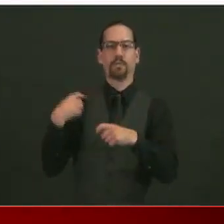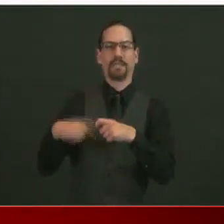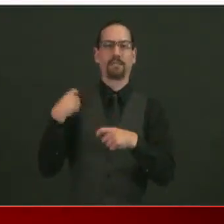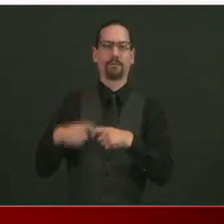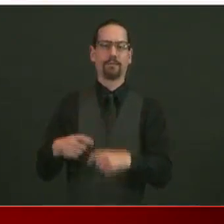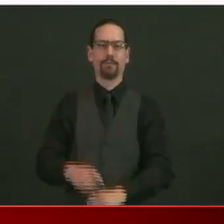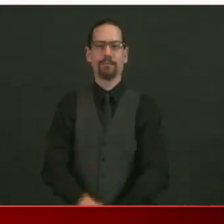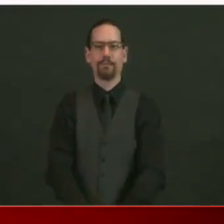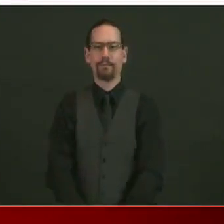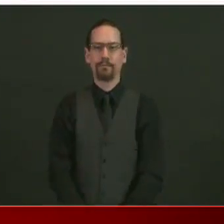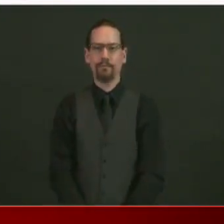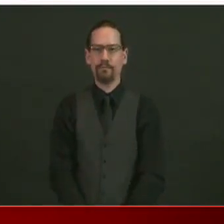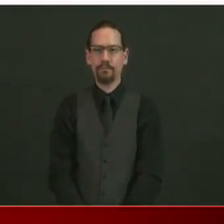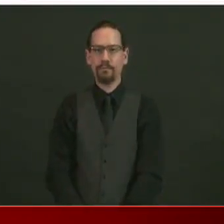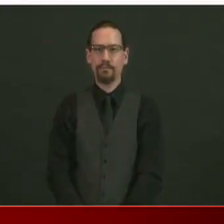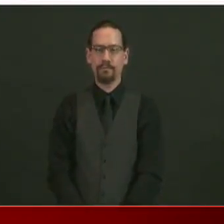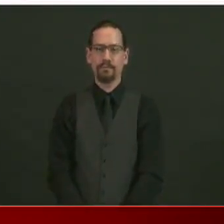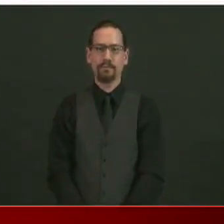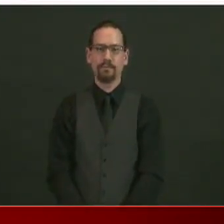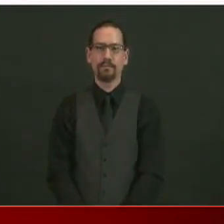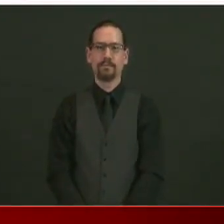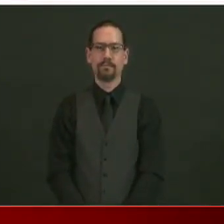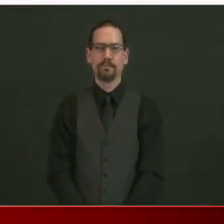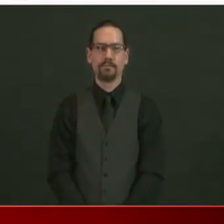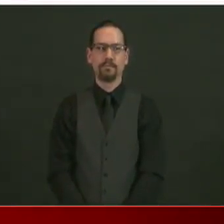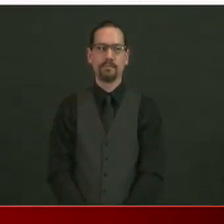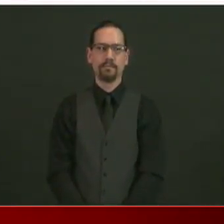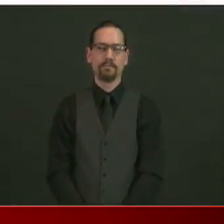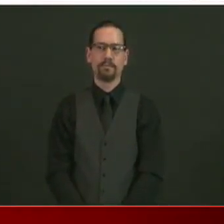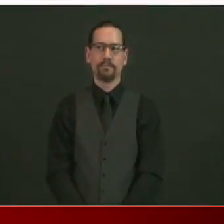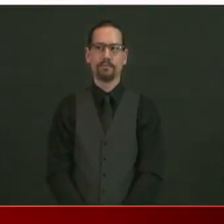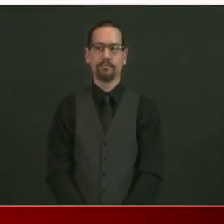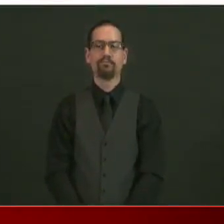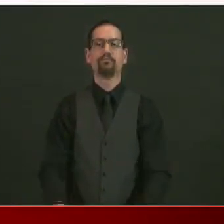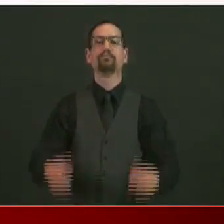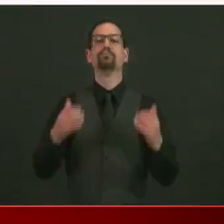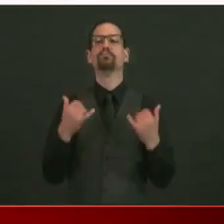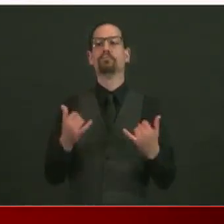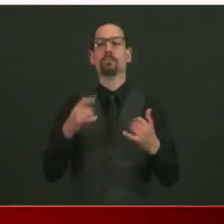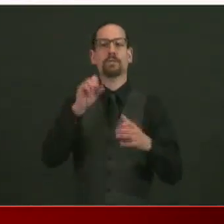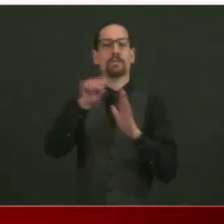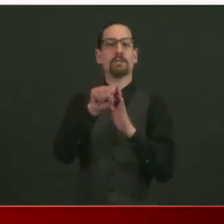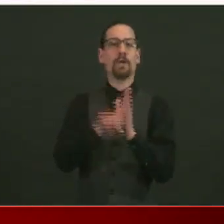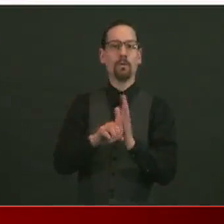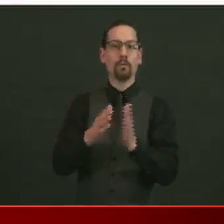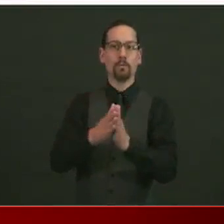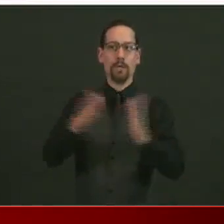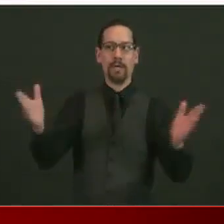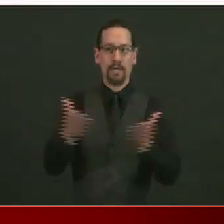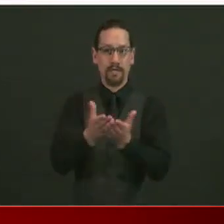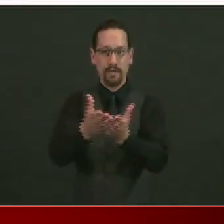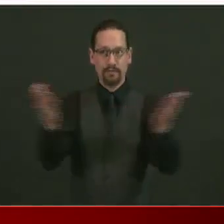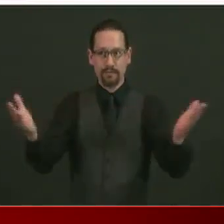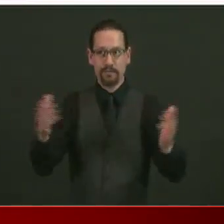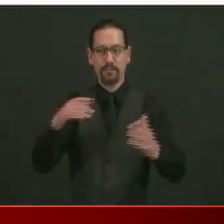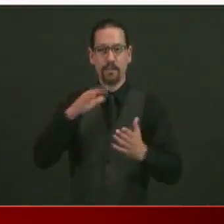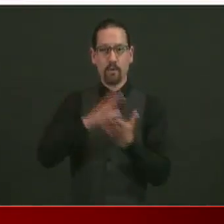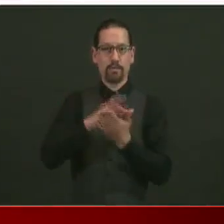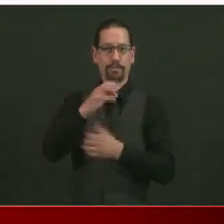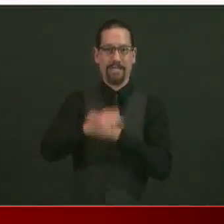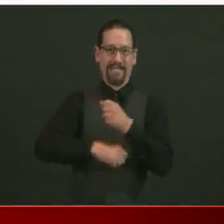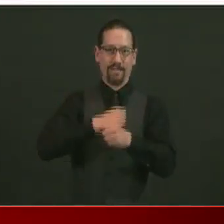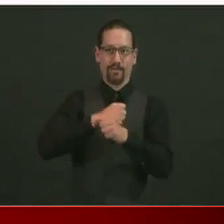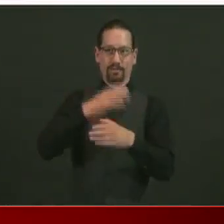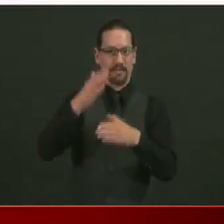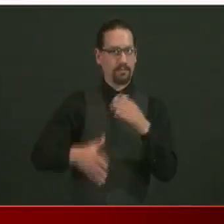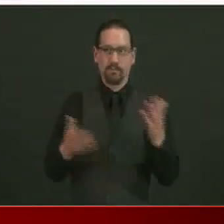ya como nosotros lo conocíamos, ya eso no va a existir. Statewide year for students will end on the 180th day of